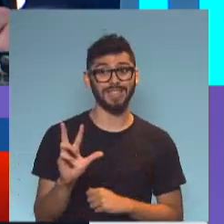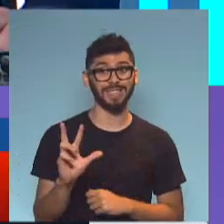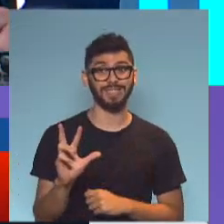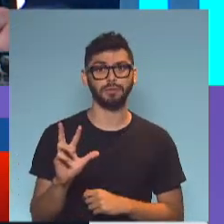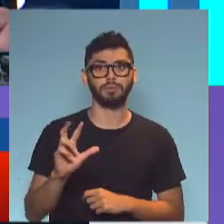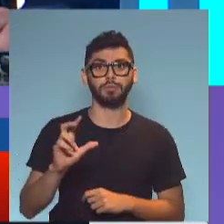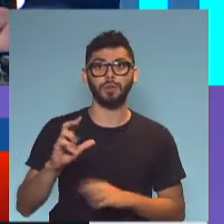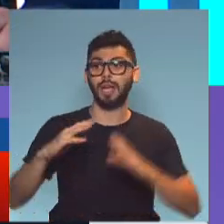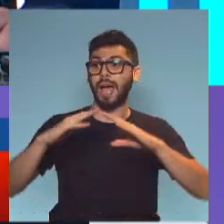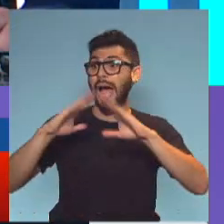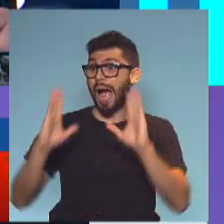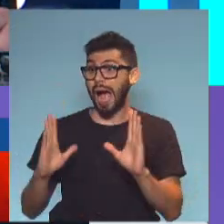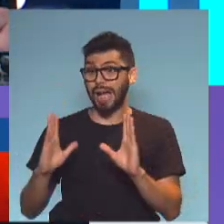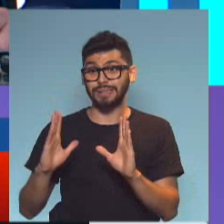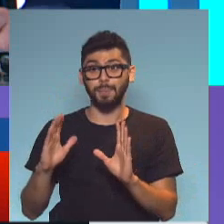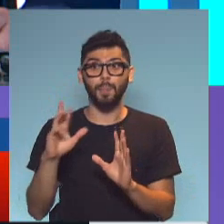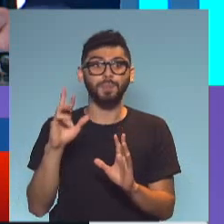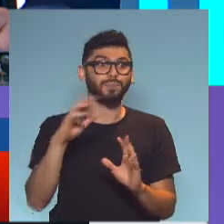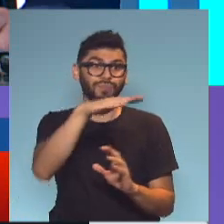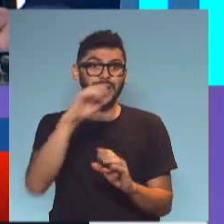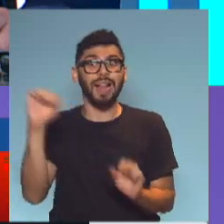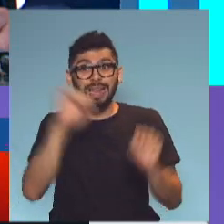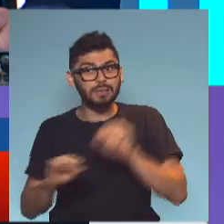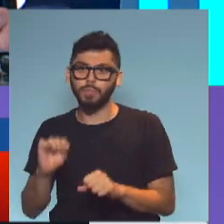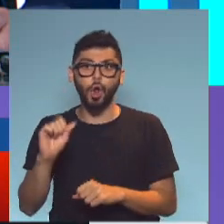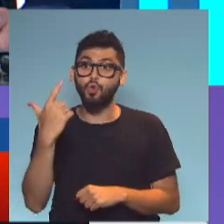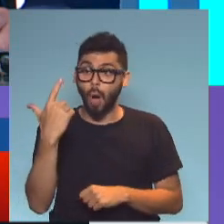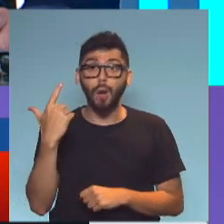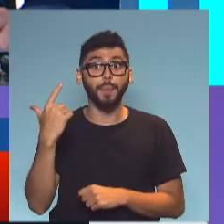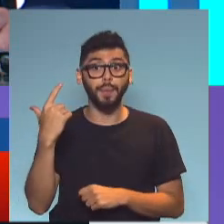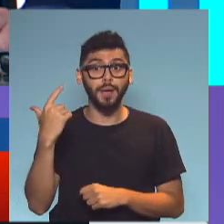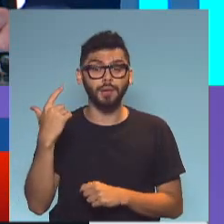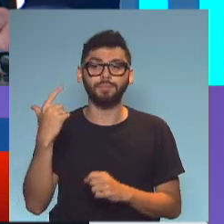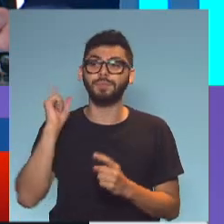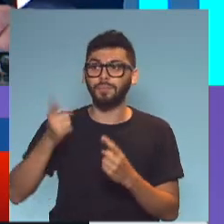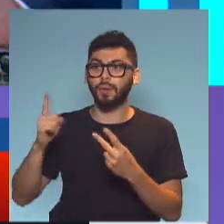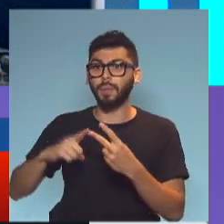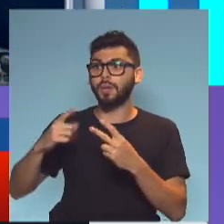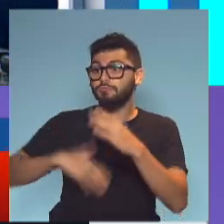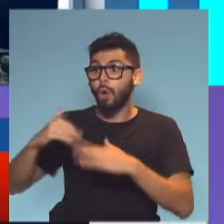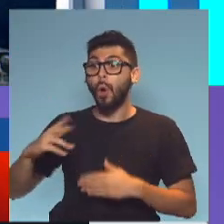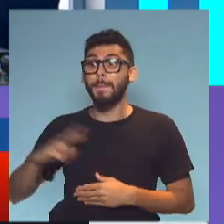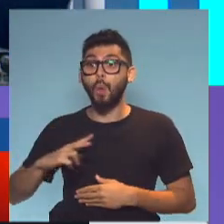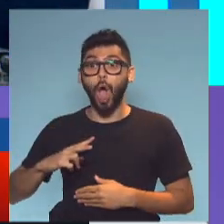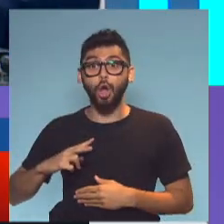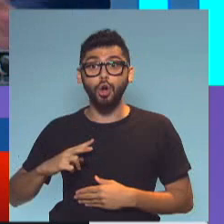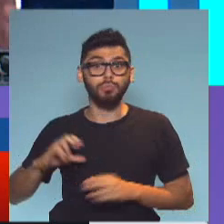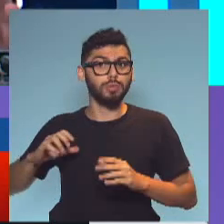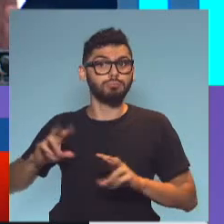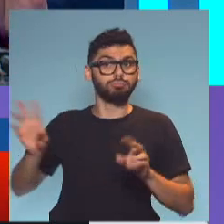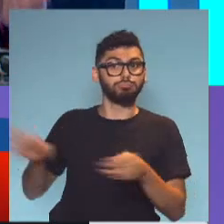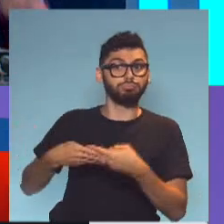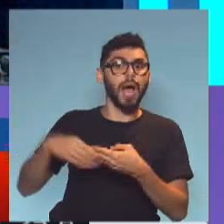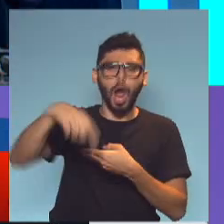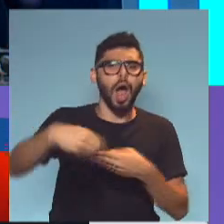personal de casas particulares, por ejemplo, y la obra privada estaba clausurada. Ahora queda habilitada. Son dos